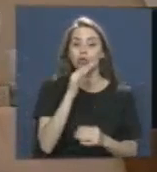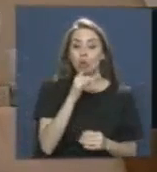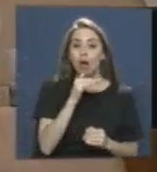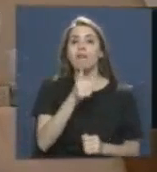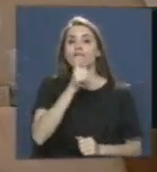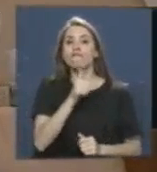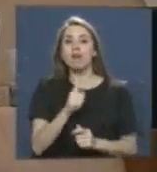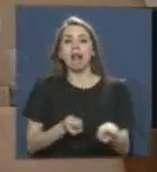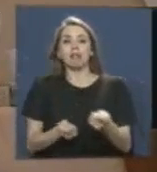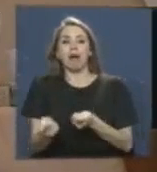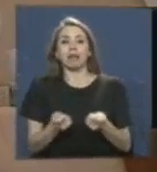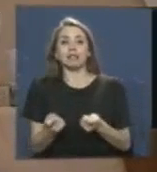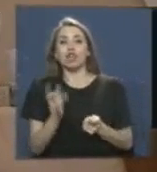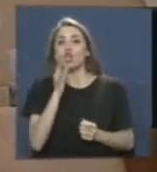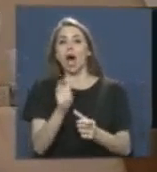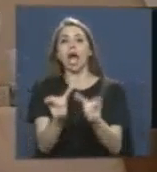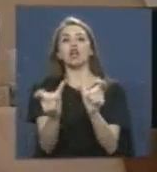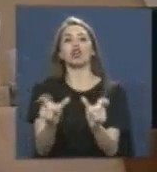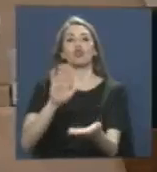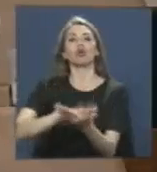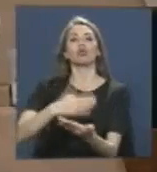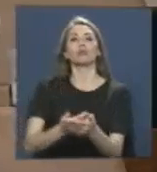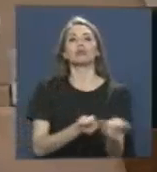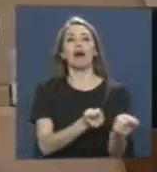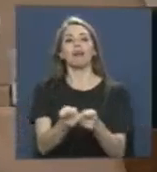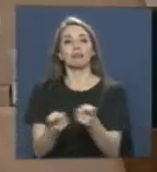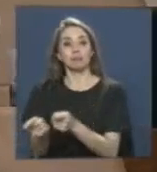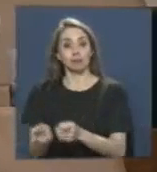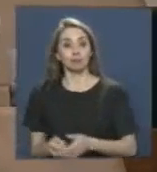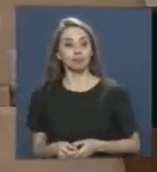gestión y control de gestión al respecto.